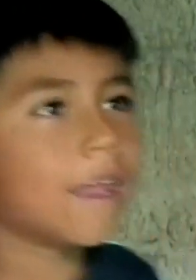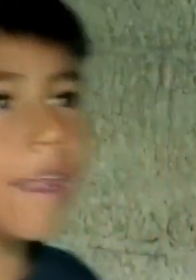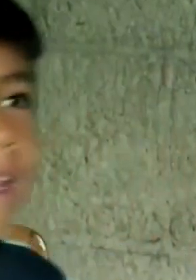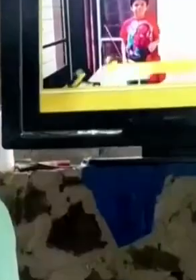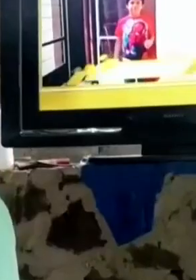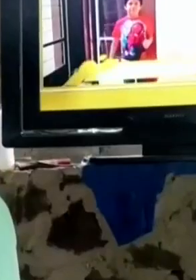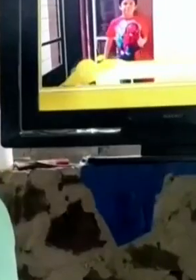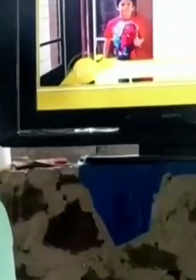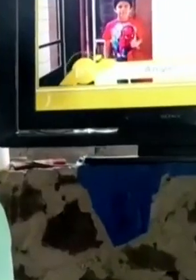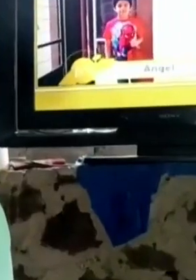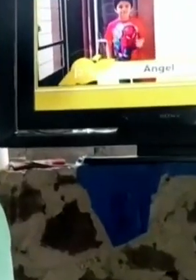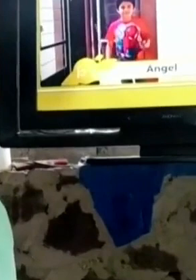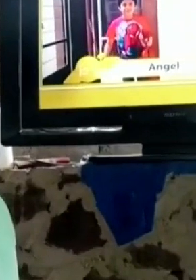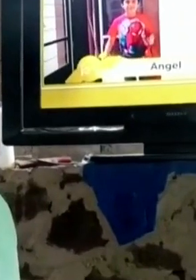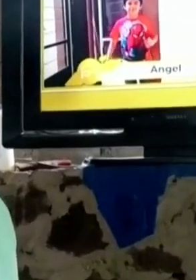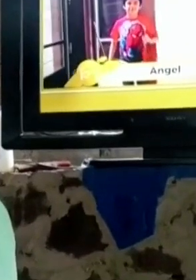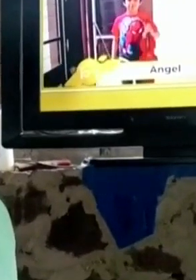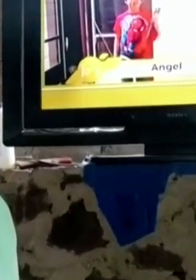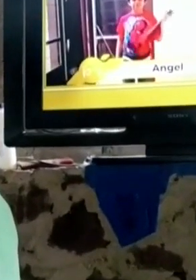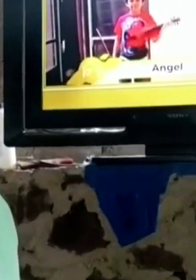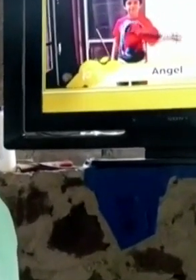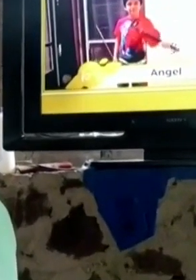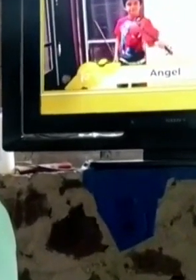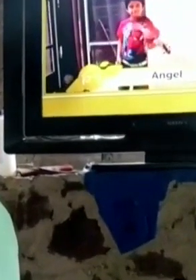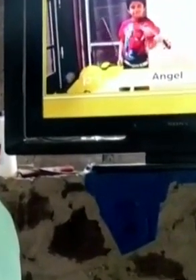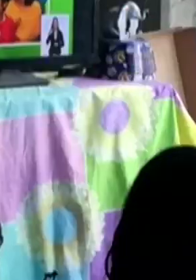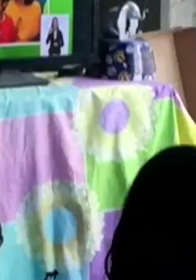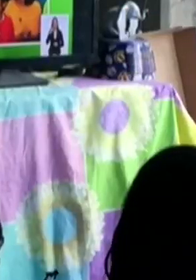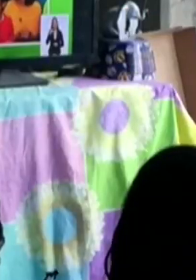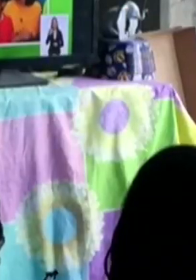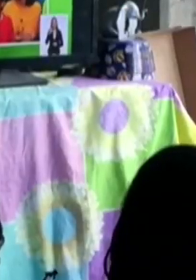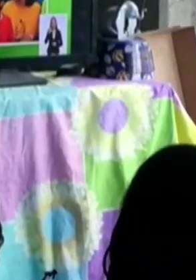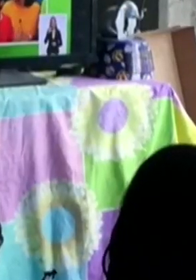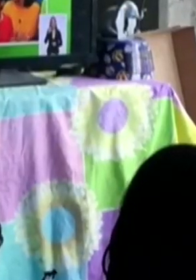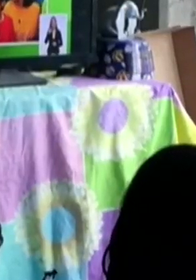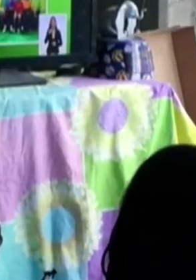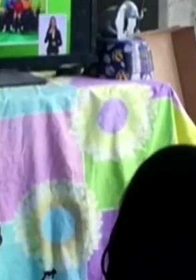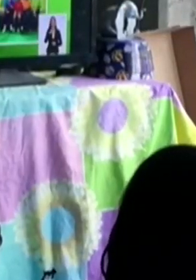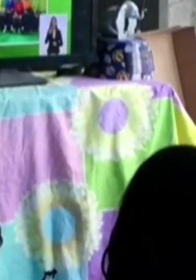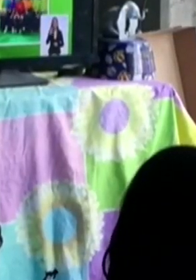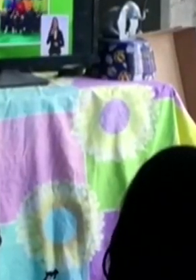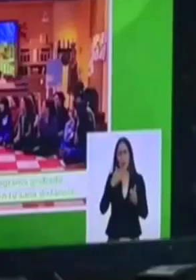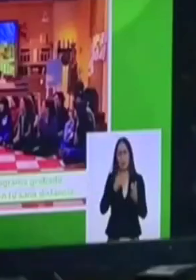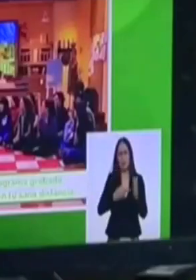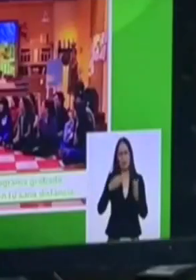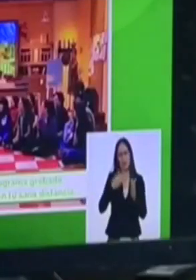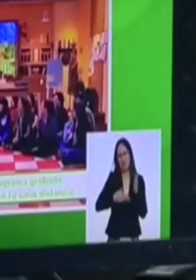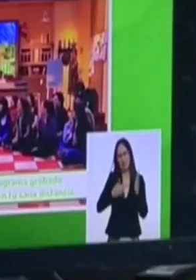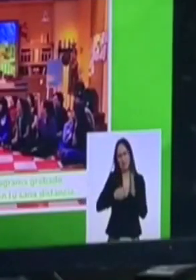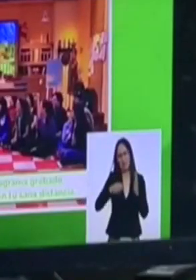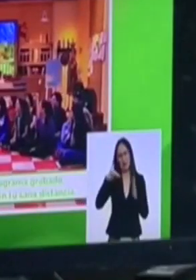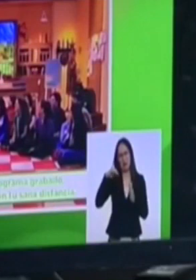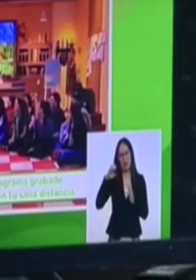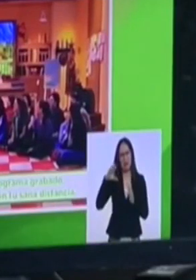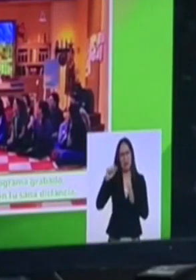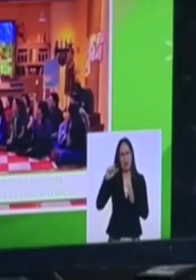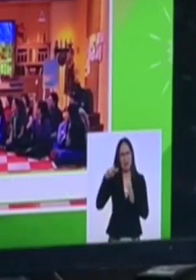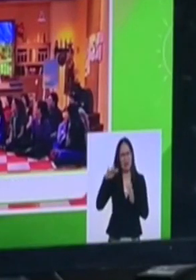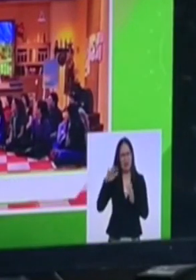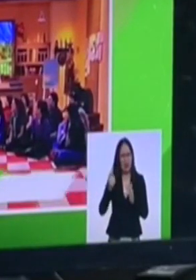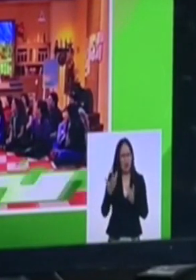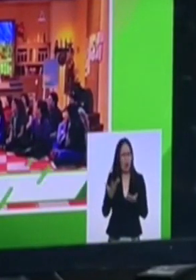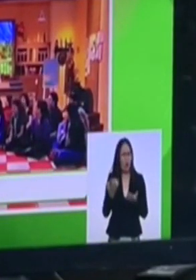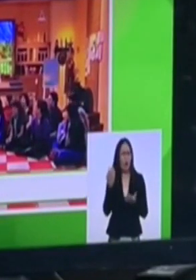celulares y televisiones a causa de la pandemia podrían detonar en un incremento de afectaciones en la vista antes de la pandemia la asociación